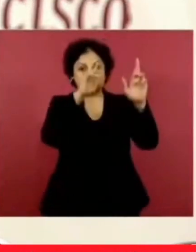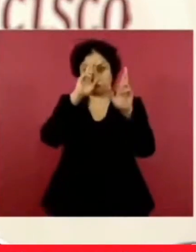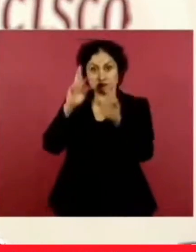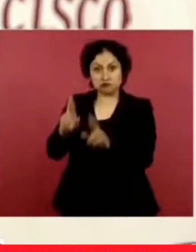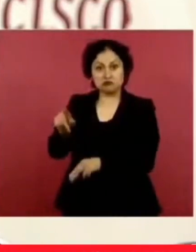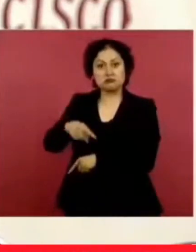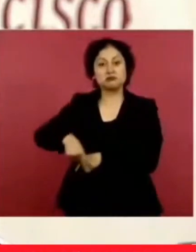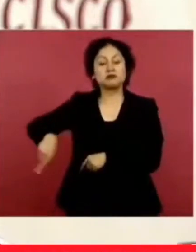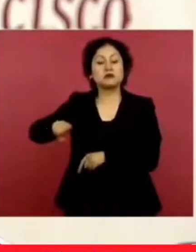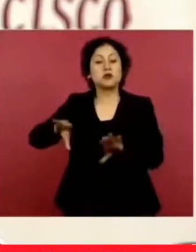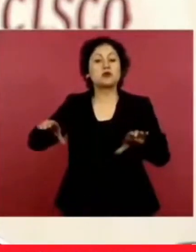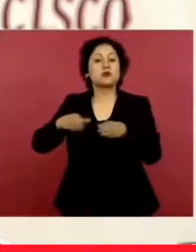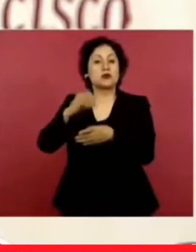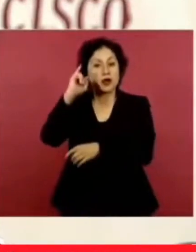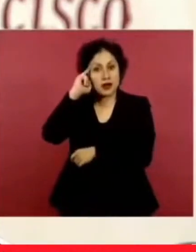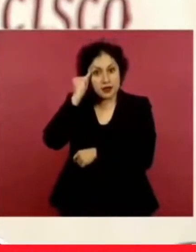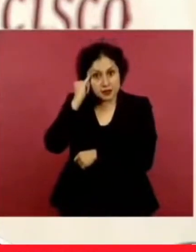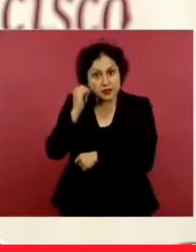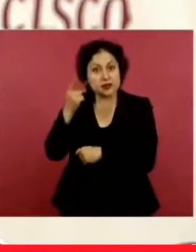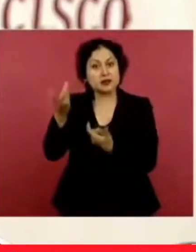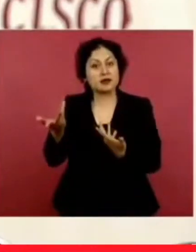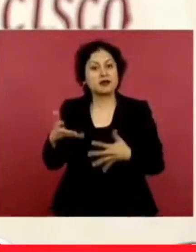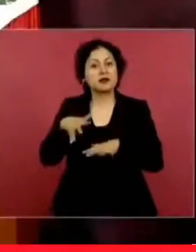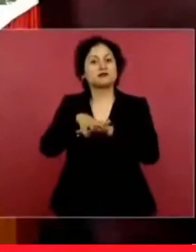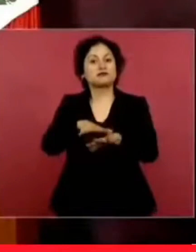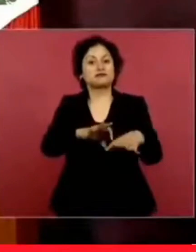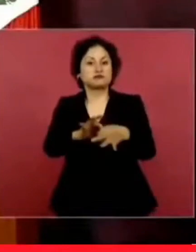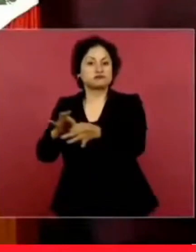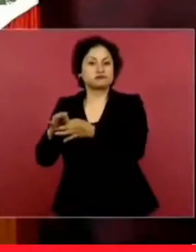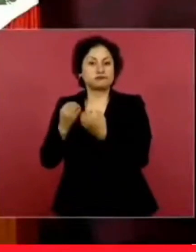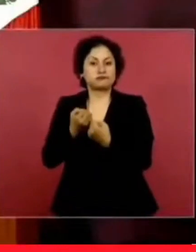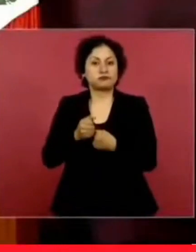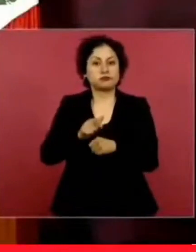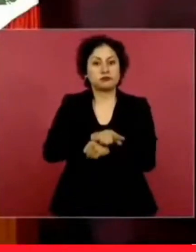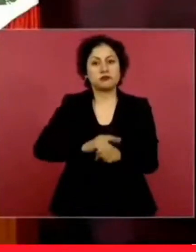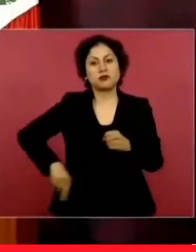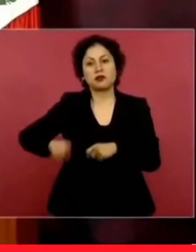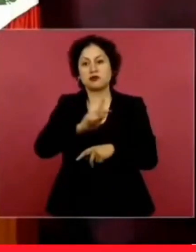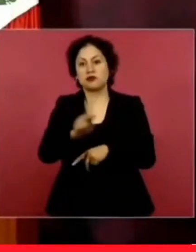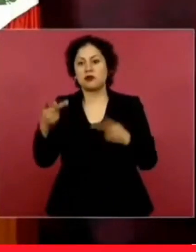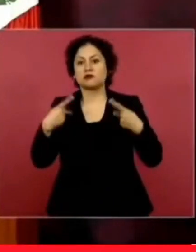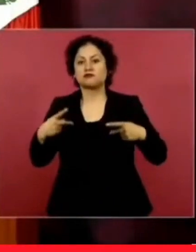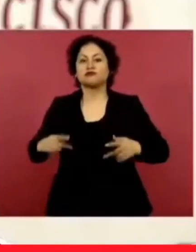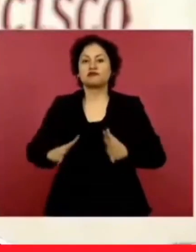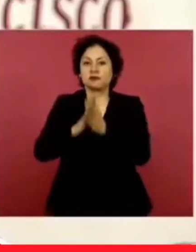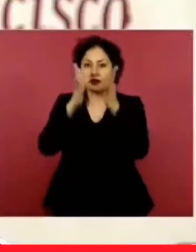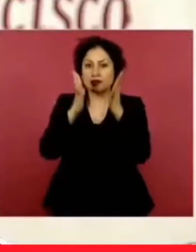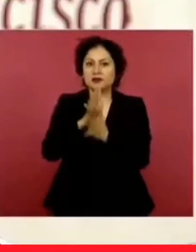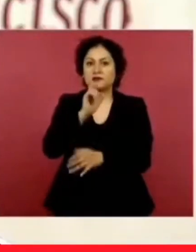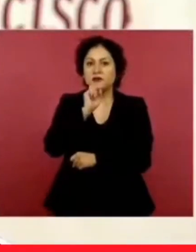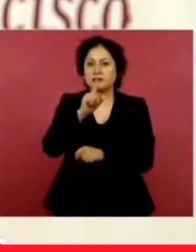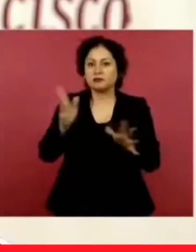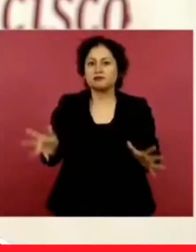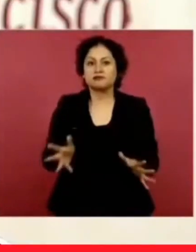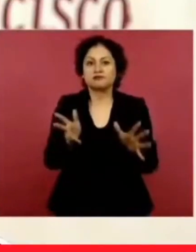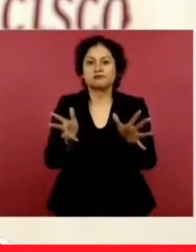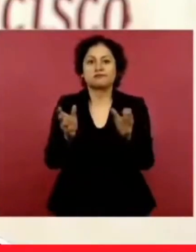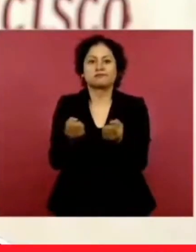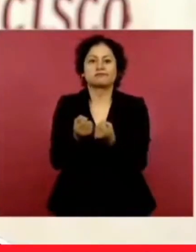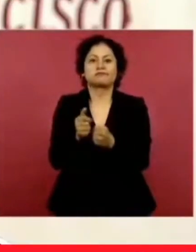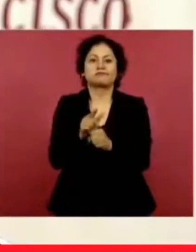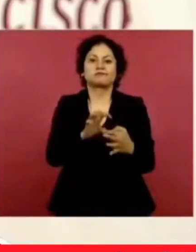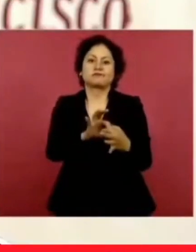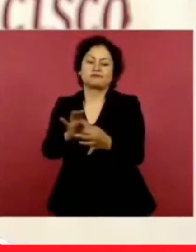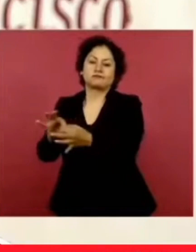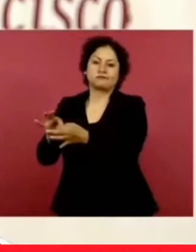comunidades indígenas, la inclusión social, la participación ciudadana y el fortalecimiento del tejido social.